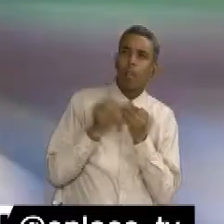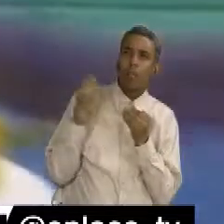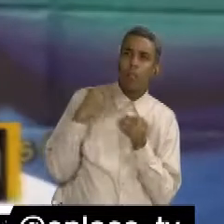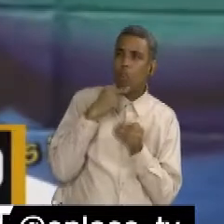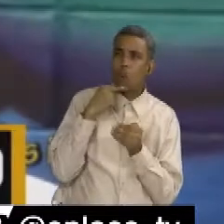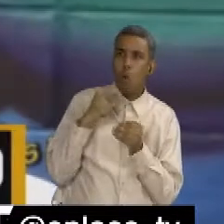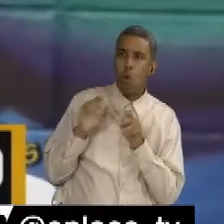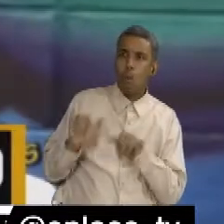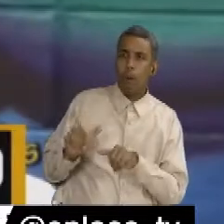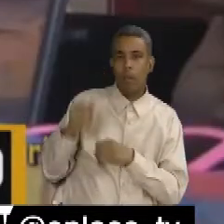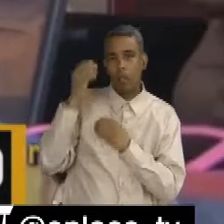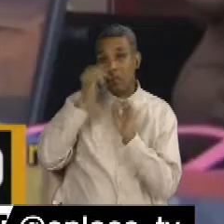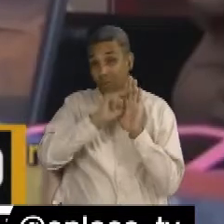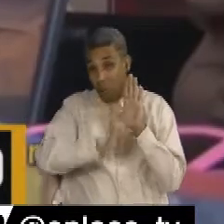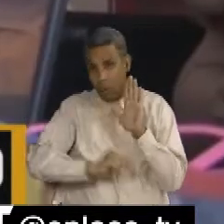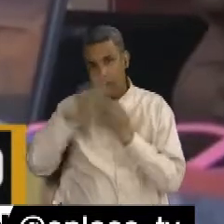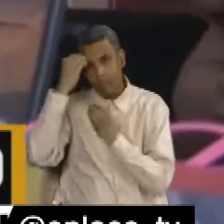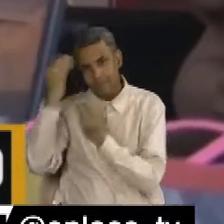tránsito.